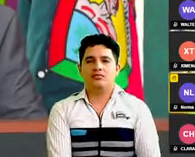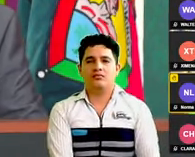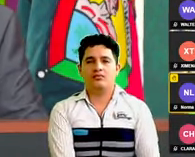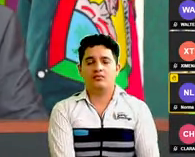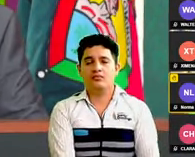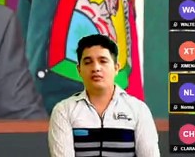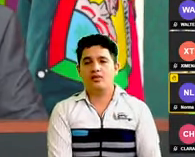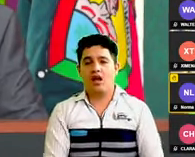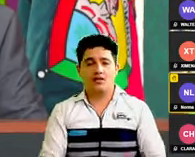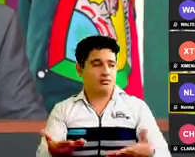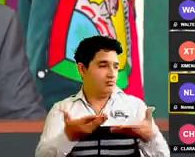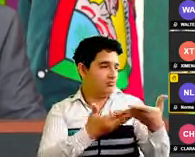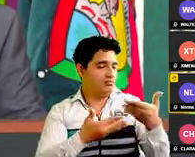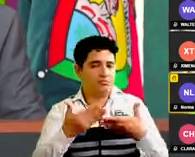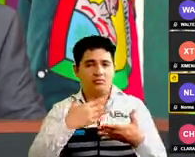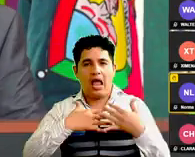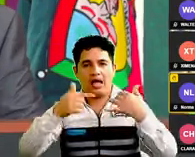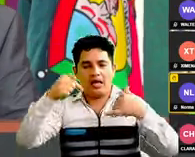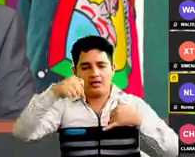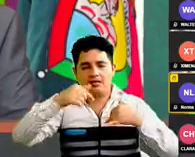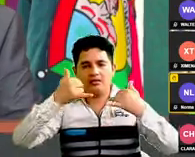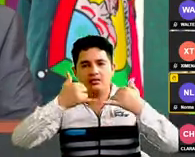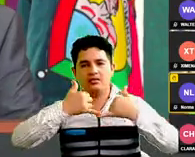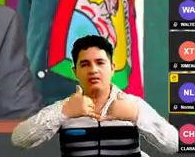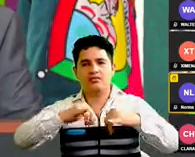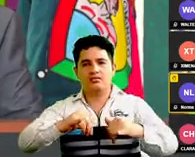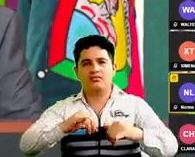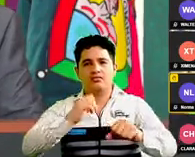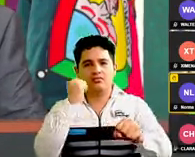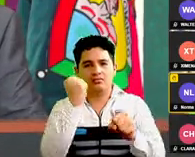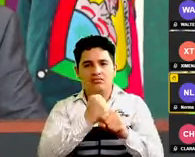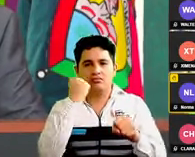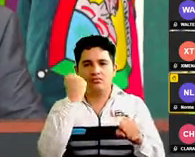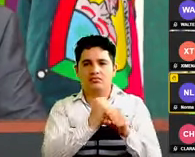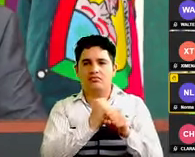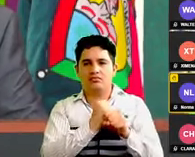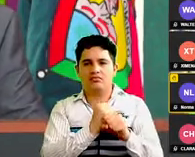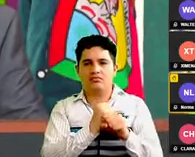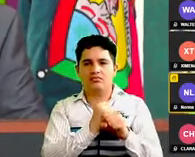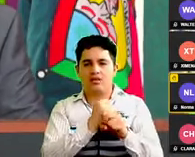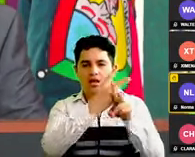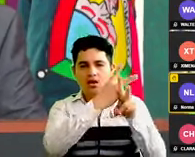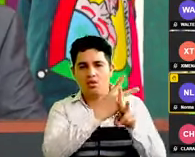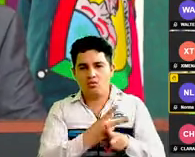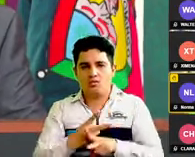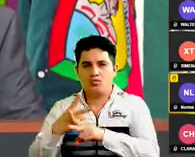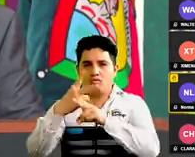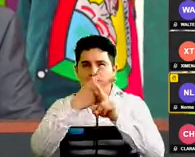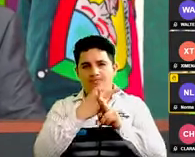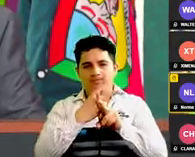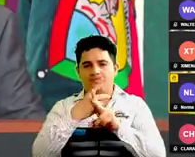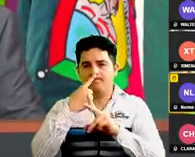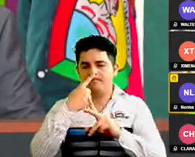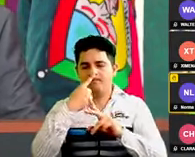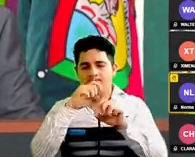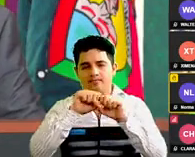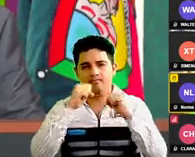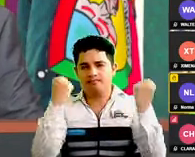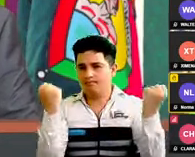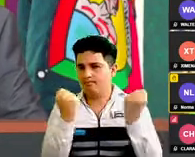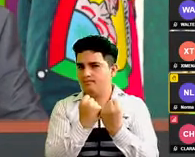democracia. Aquí seguimos todos articulados en función de cuidar los grandes intereses de Santo Domingo y del